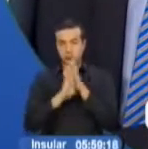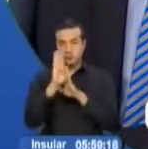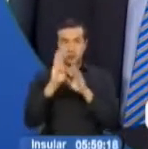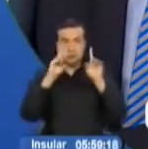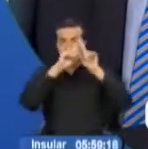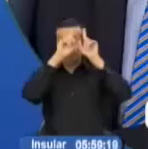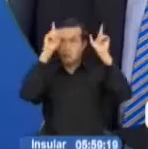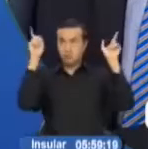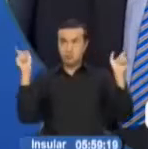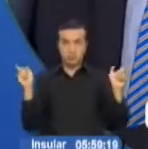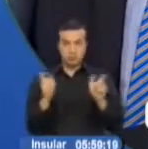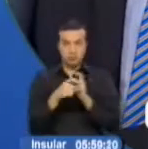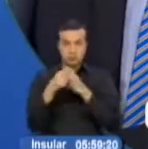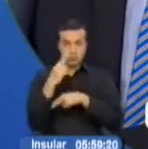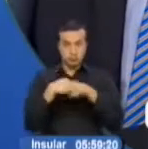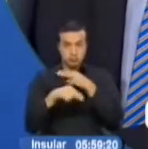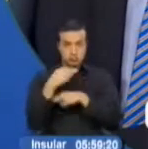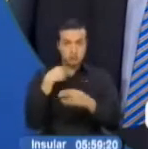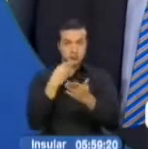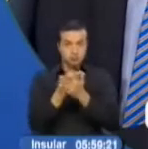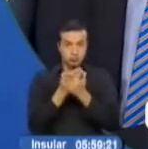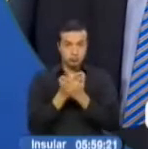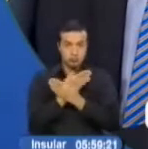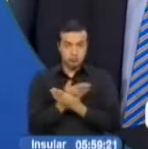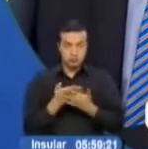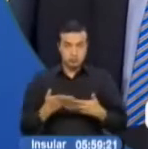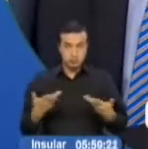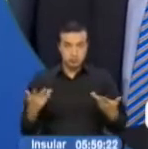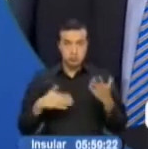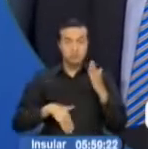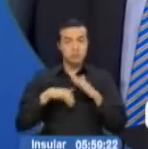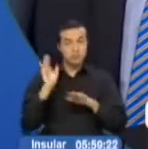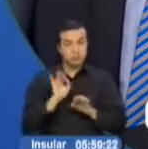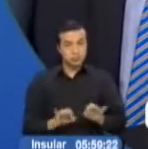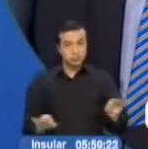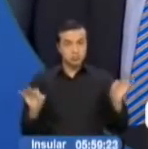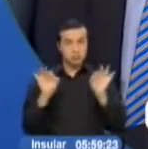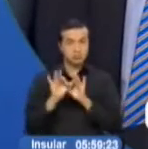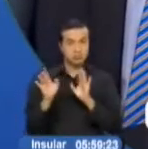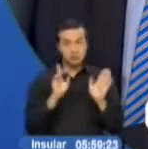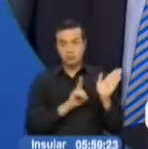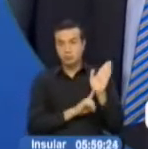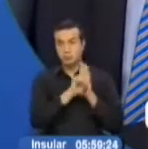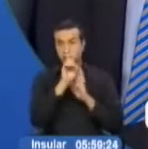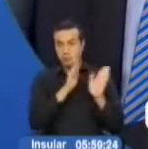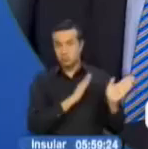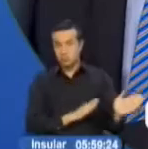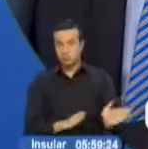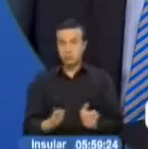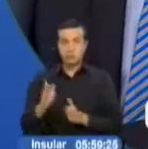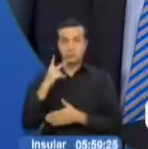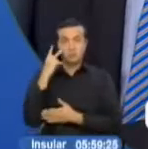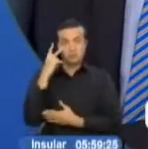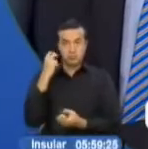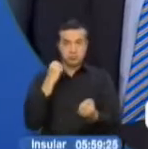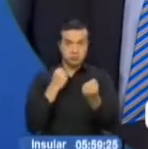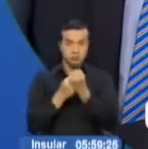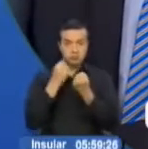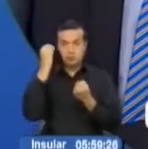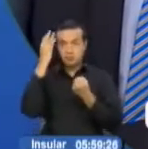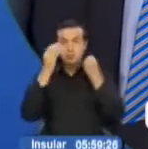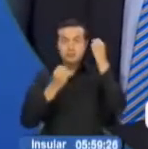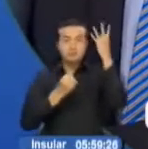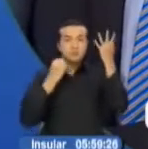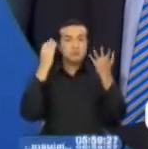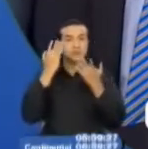pymes tengan mercado, tengan compradores ciertos, sino además con un desarrollo de tecnologías, con un apoyo a la innovación,